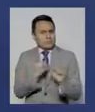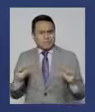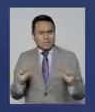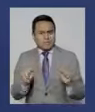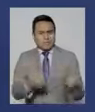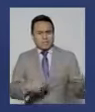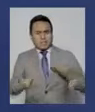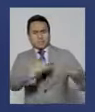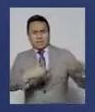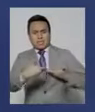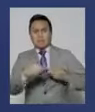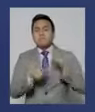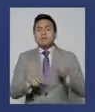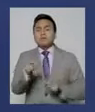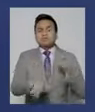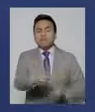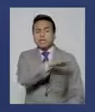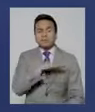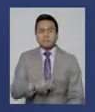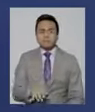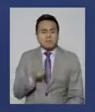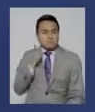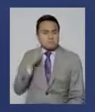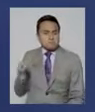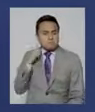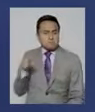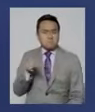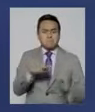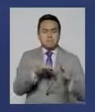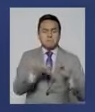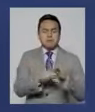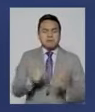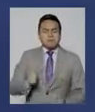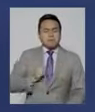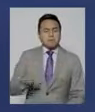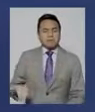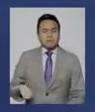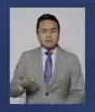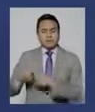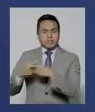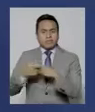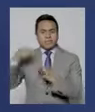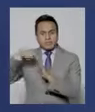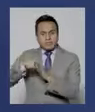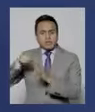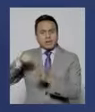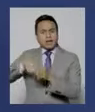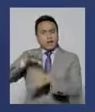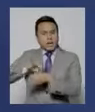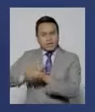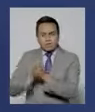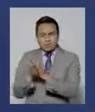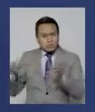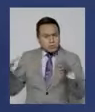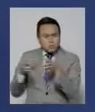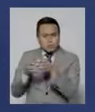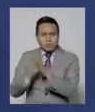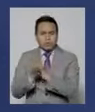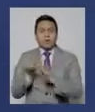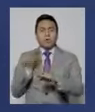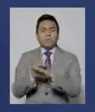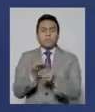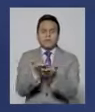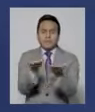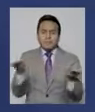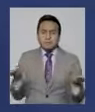demanda si la población no cumple las medidas de confinamiento. Como sociedad intensiva, como equipos de salud completo, les